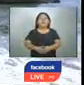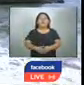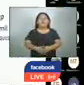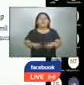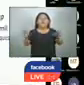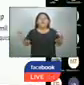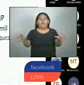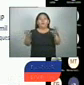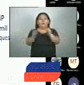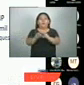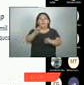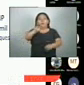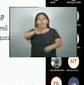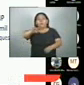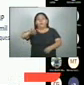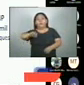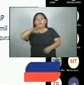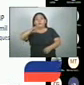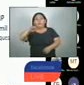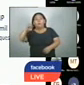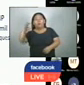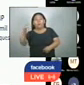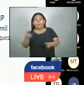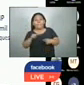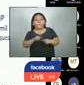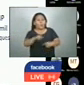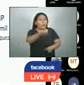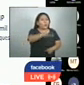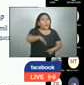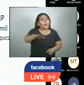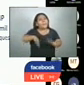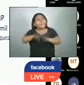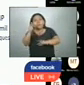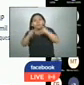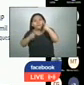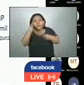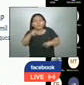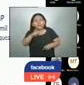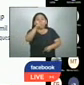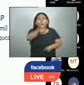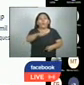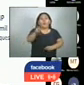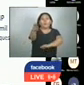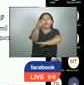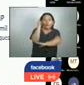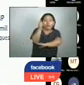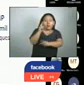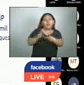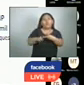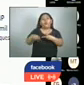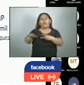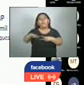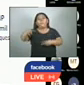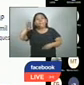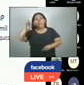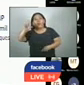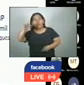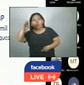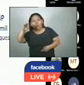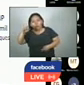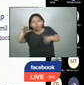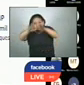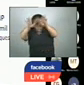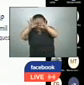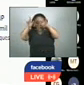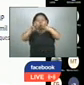totaliza 5 millones y cabe mencionar que los parques más visitados son el Complejo del Puerto de la Libertad, el Parque Balboa, el Cerro Verde,